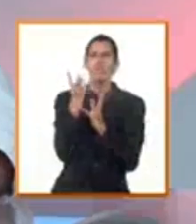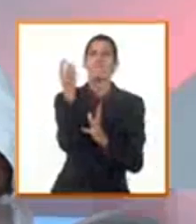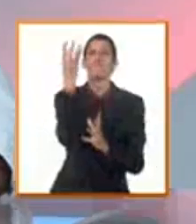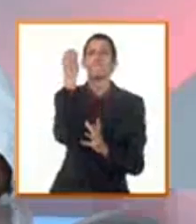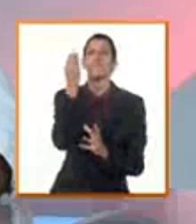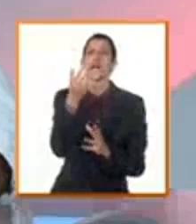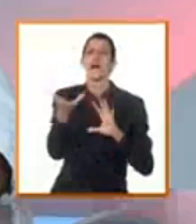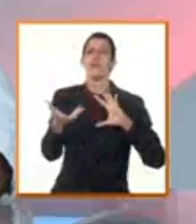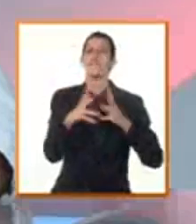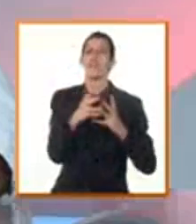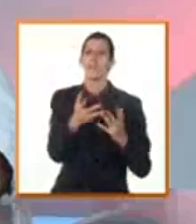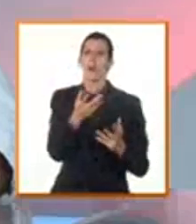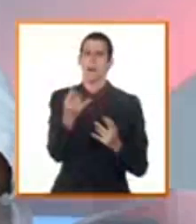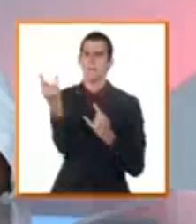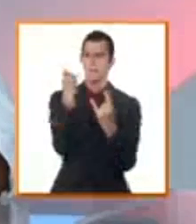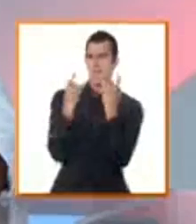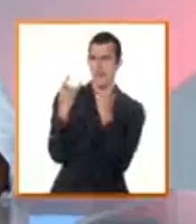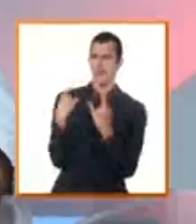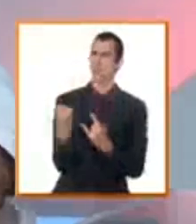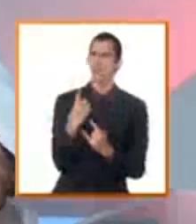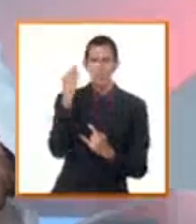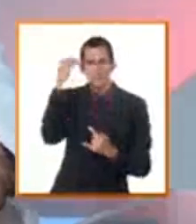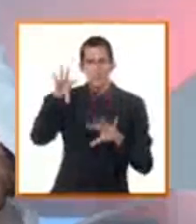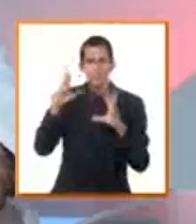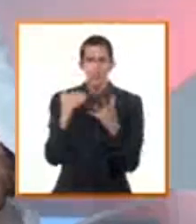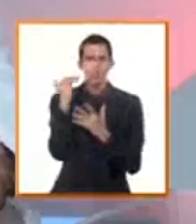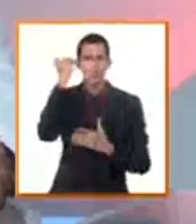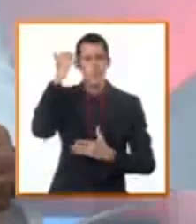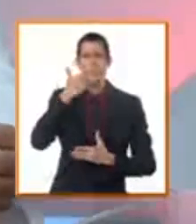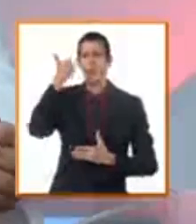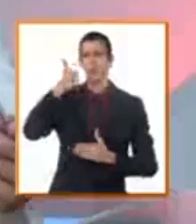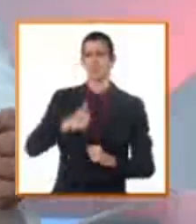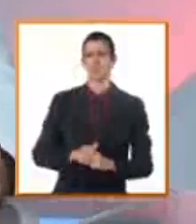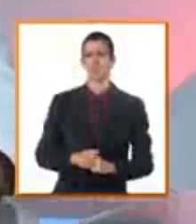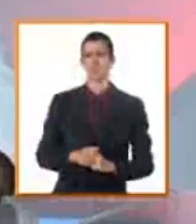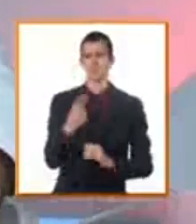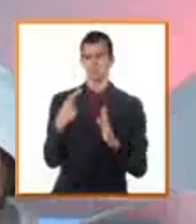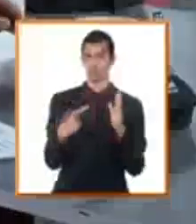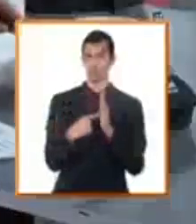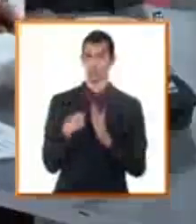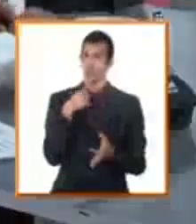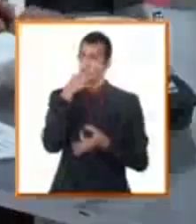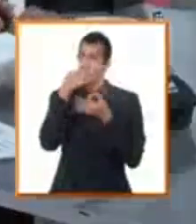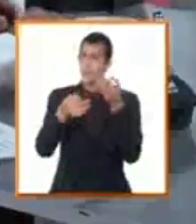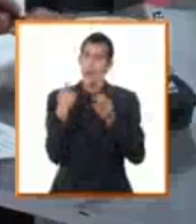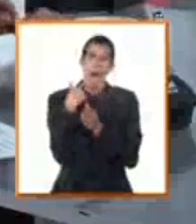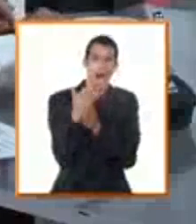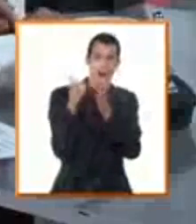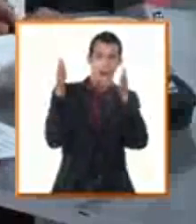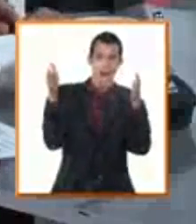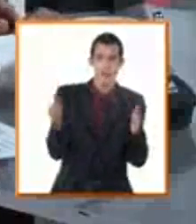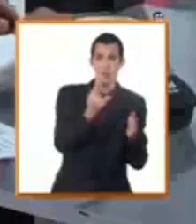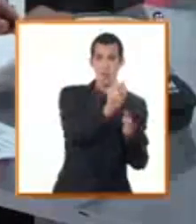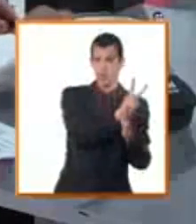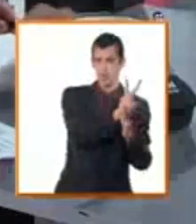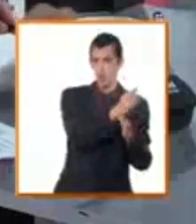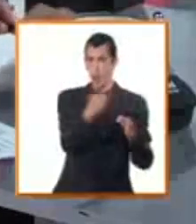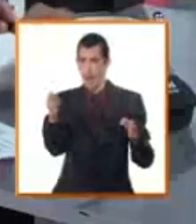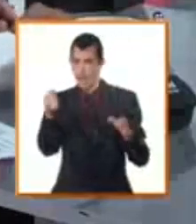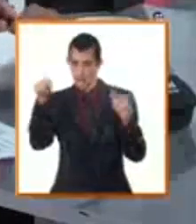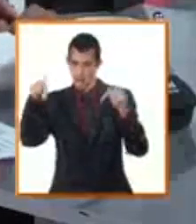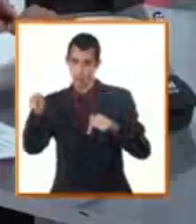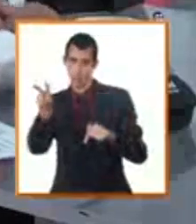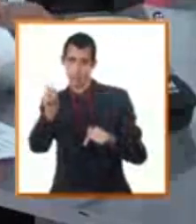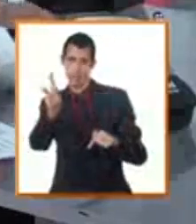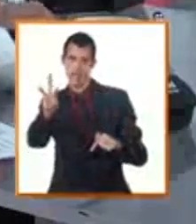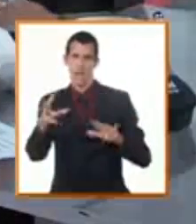año 2022, nosotros consideramos importante tocarlo. Primero, el dato del José Martín, ajá, duplica el año pasado. Correcto, bueno,